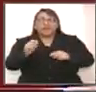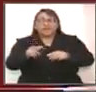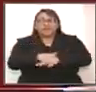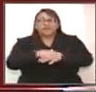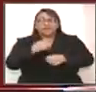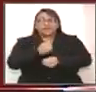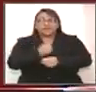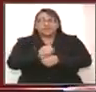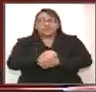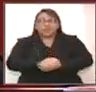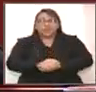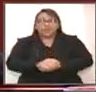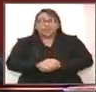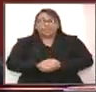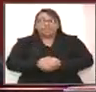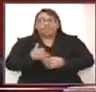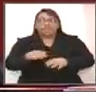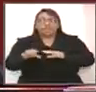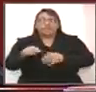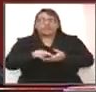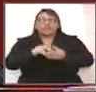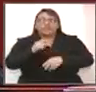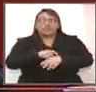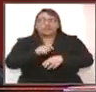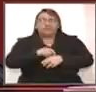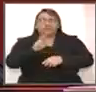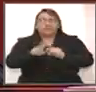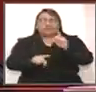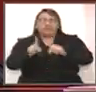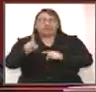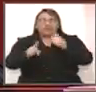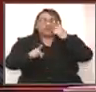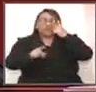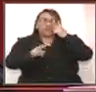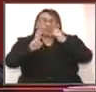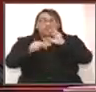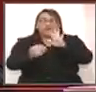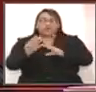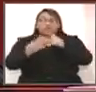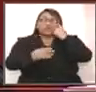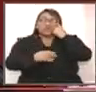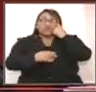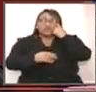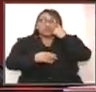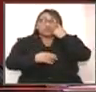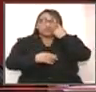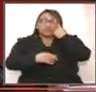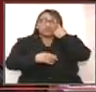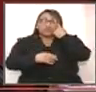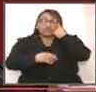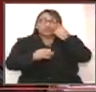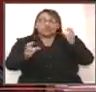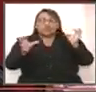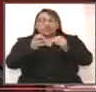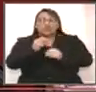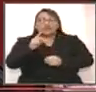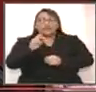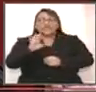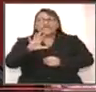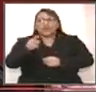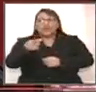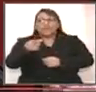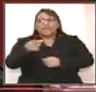gestión ha realizado en el periodo 2011-2014 un total de